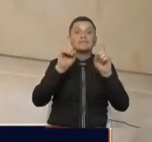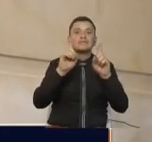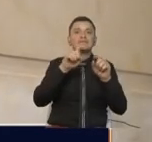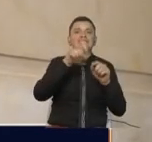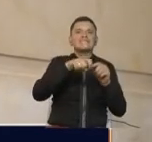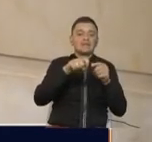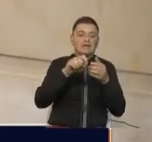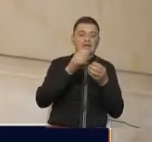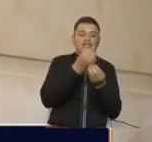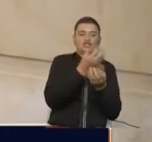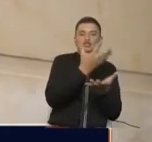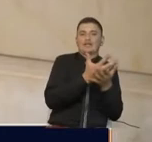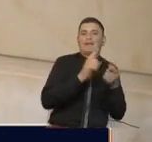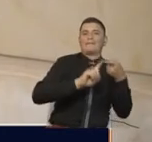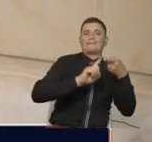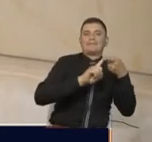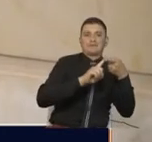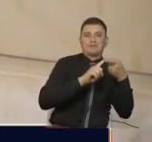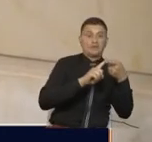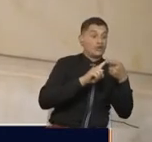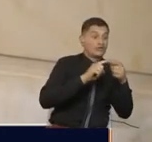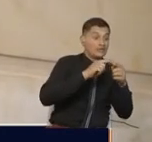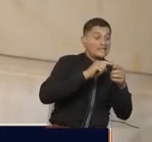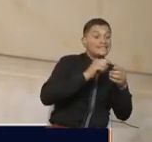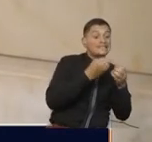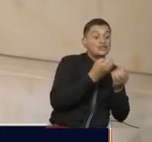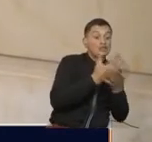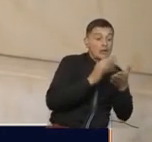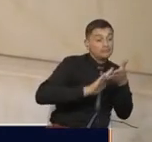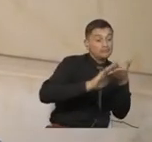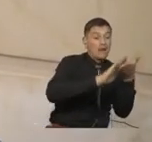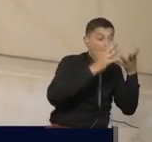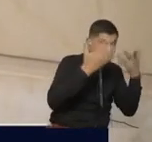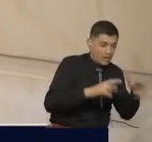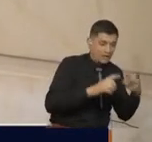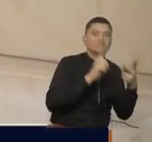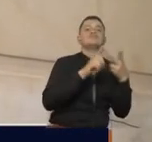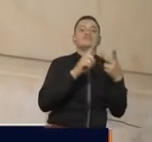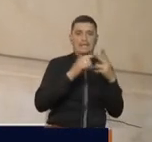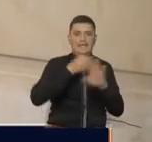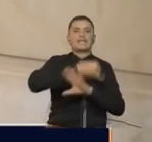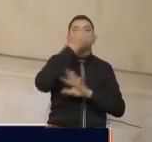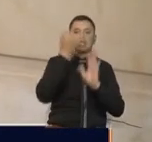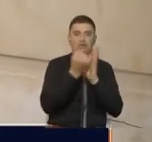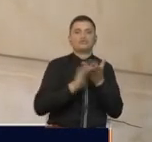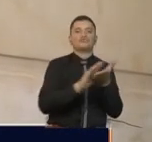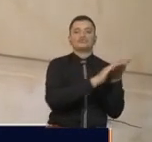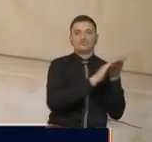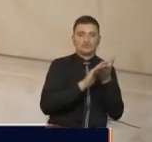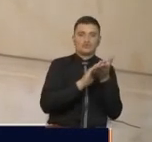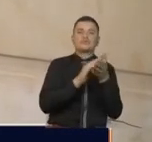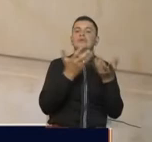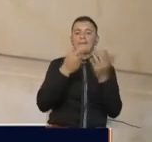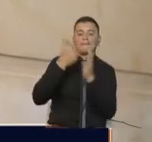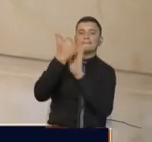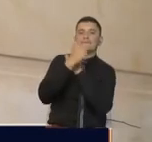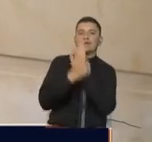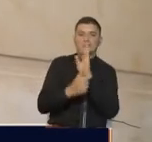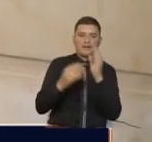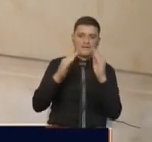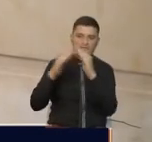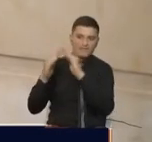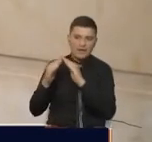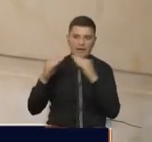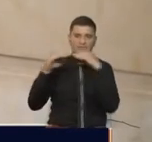solución estructural, porque sin solución estructural no hay solución integral. Podemos llevarle a la gente programas silvopastoriles, programas de vivienda,